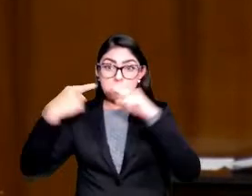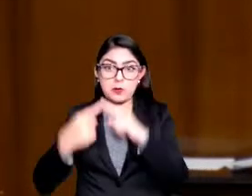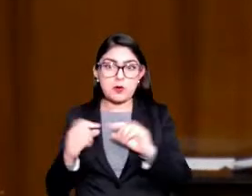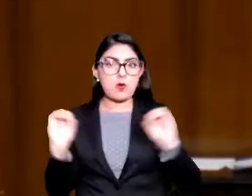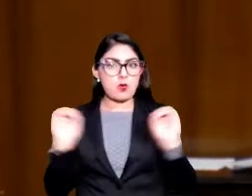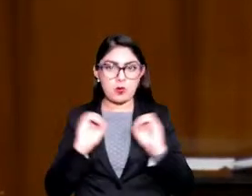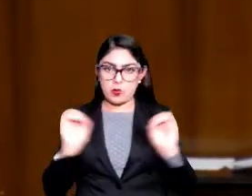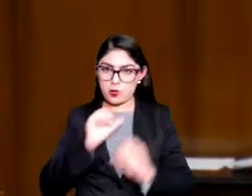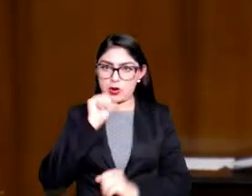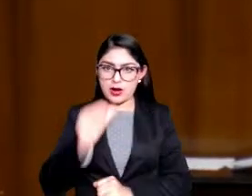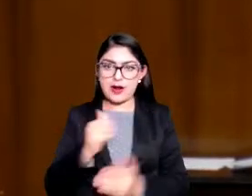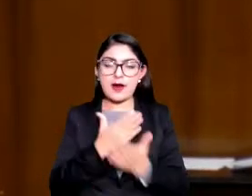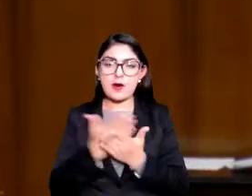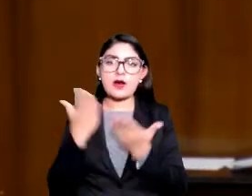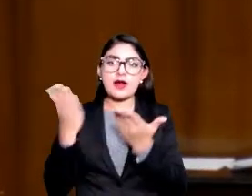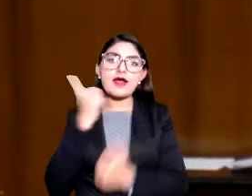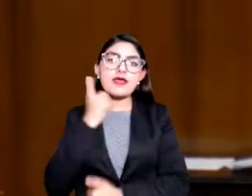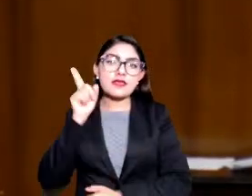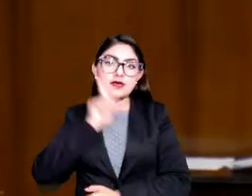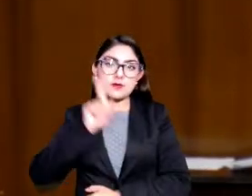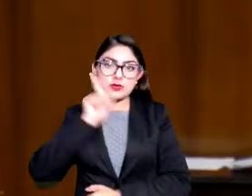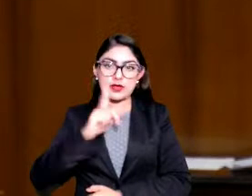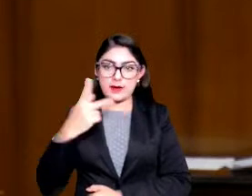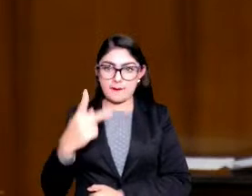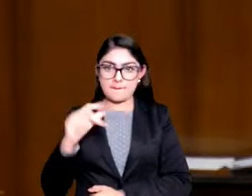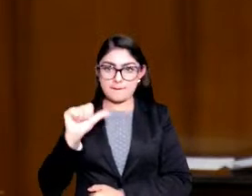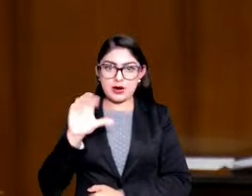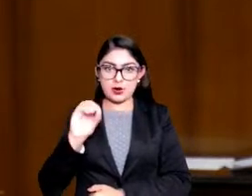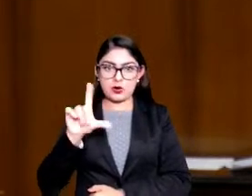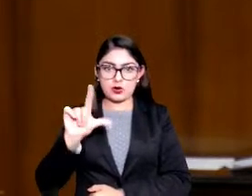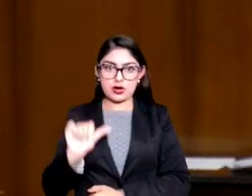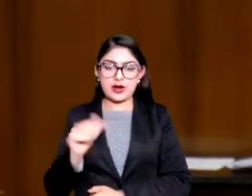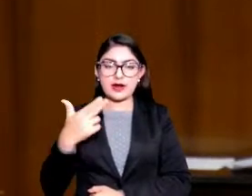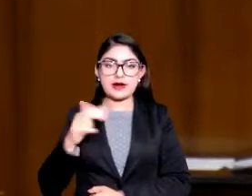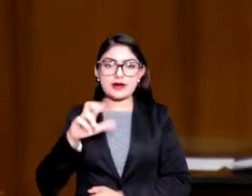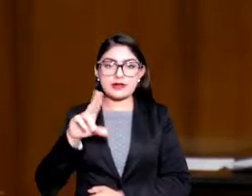A la diputada Paola Hernández le comento,